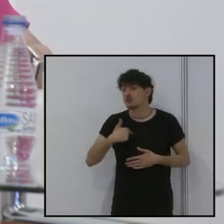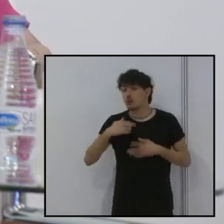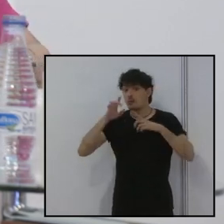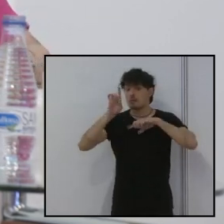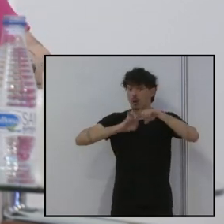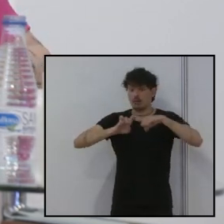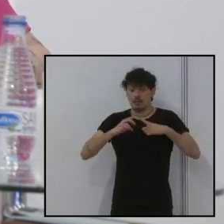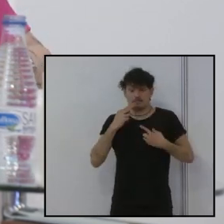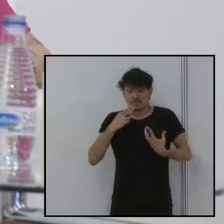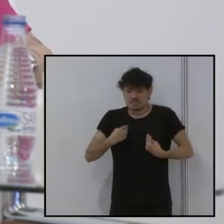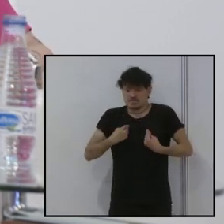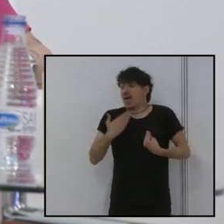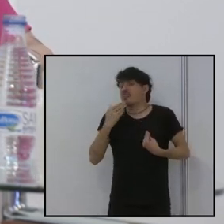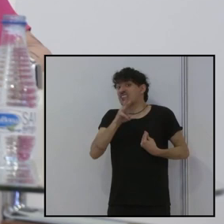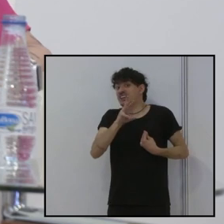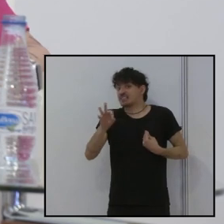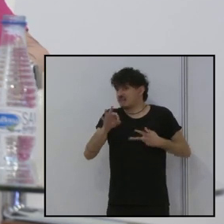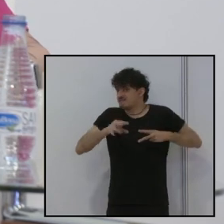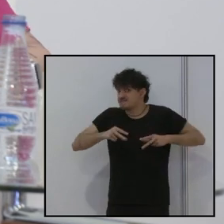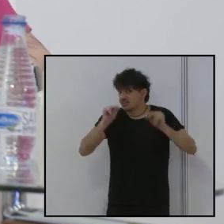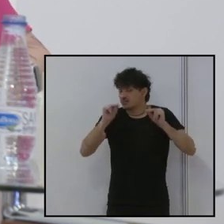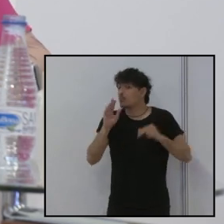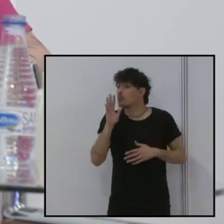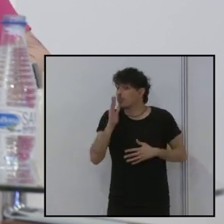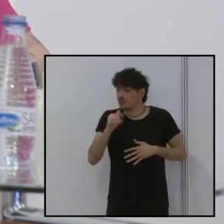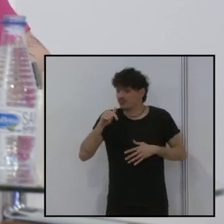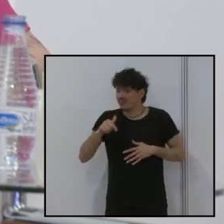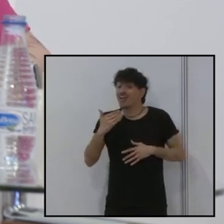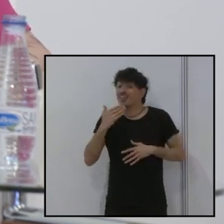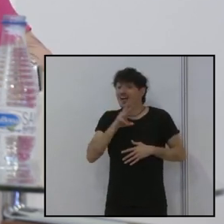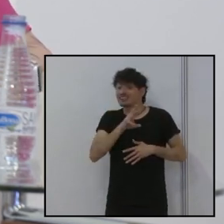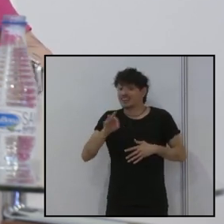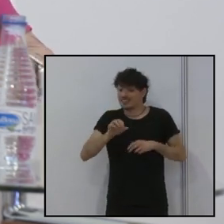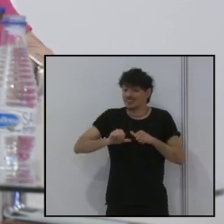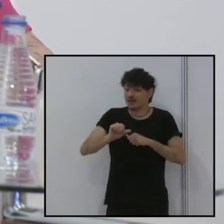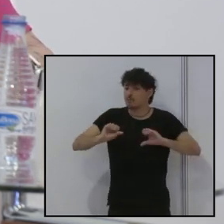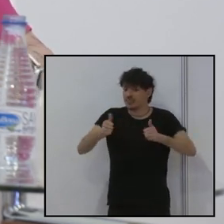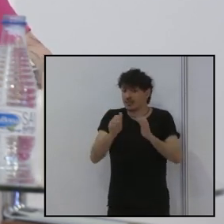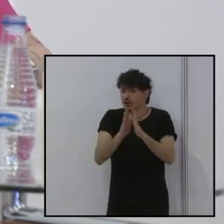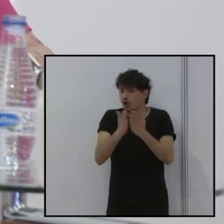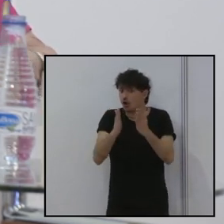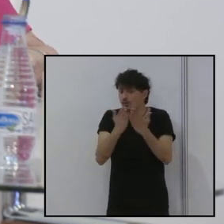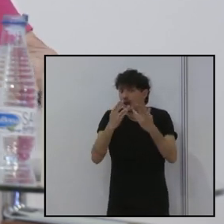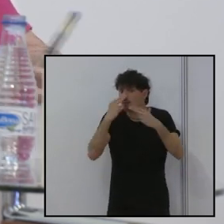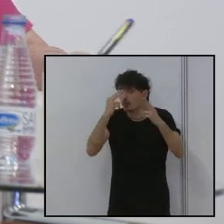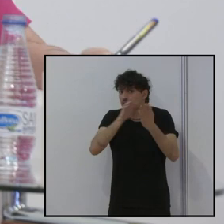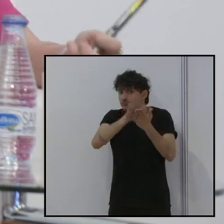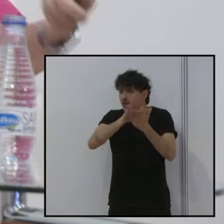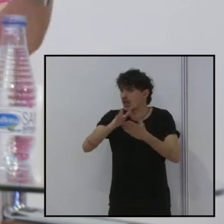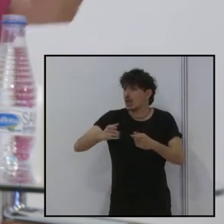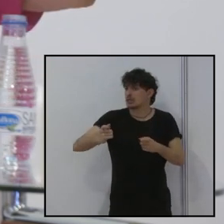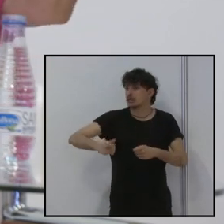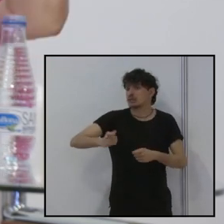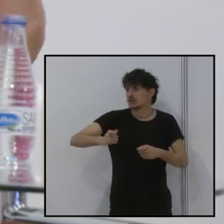30 años y estoy casi convencida de que ha sido porque fue cuando empecé a publicar novela de manera regular. Entonces,